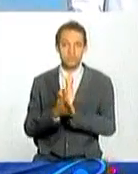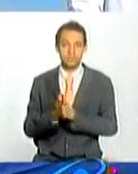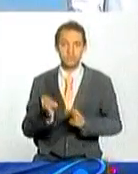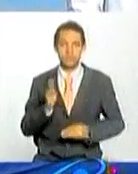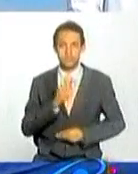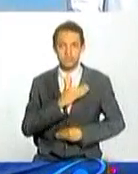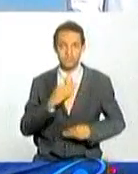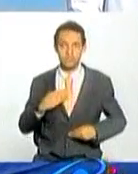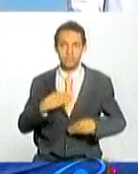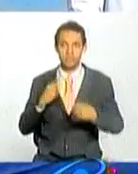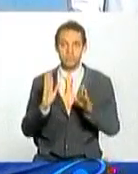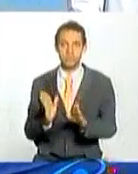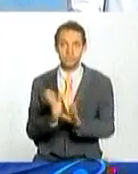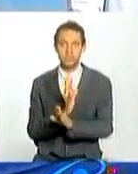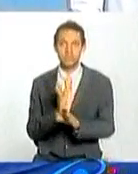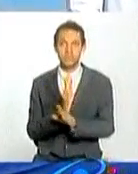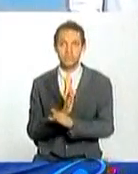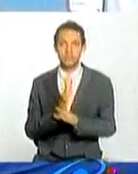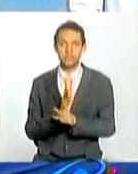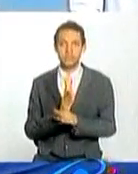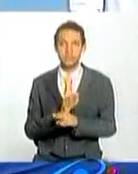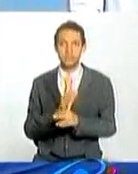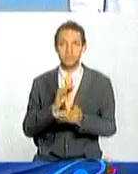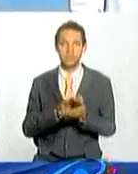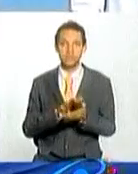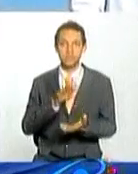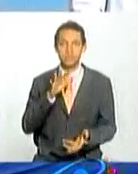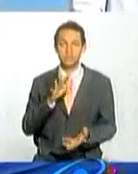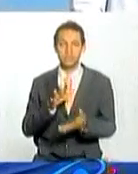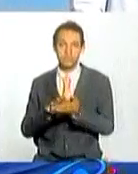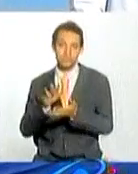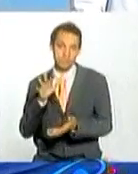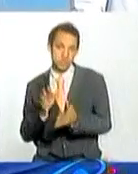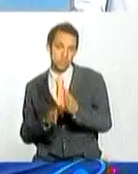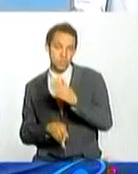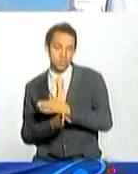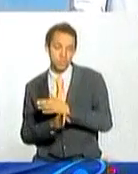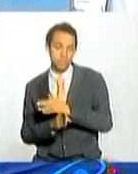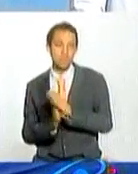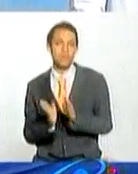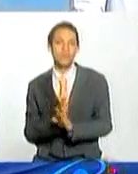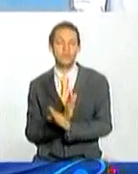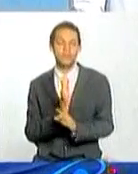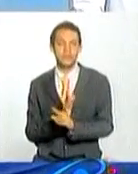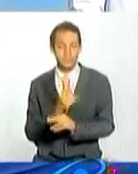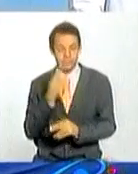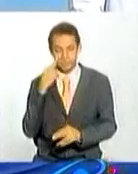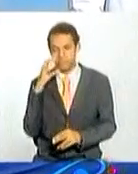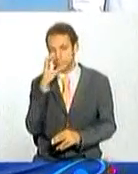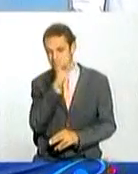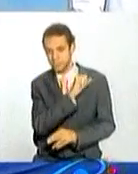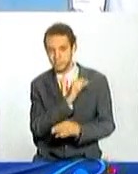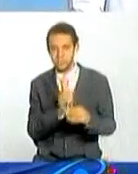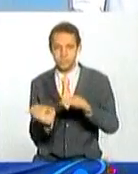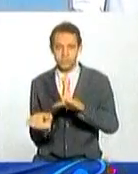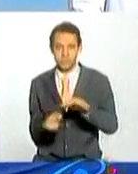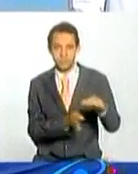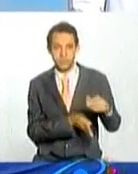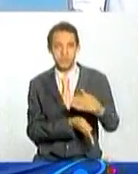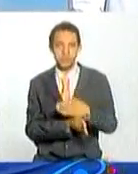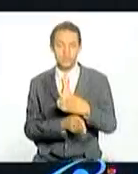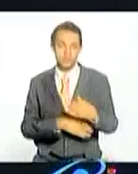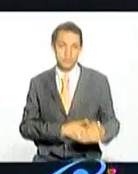que tienen problemas de desarrollo de crecimiento, que tienen infecciones urinarias a repetición. Bueno, siguiendo con nuestros órganos